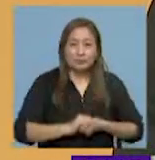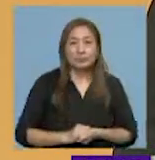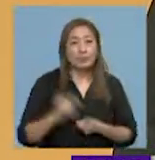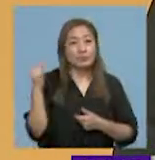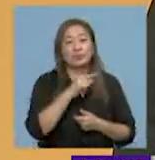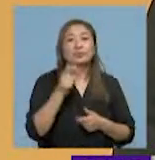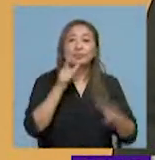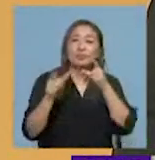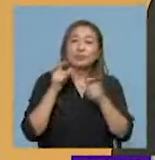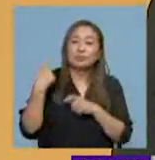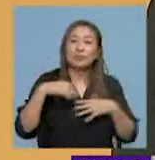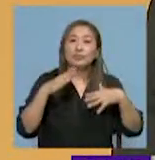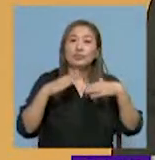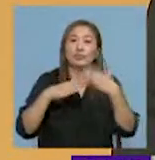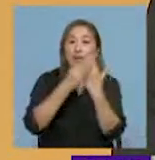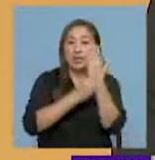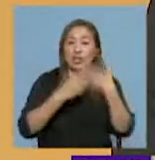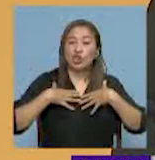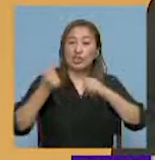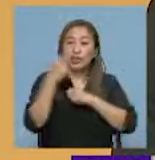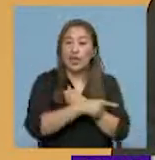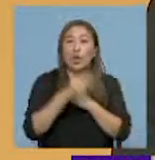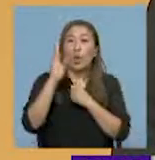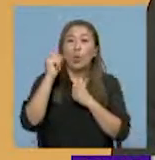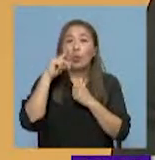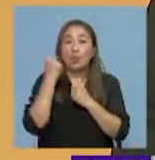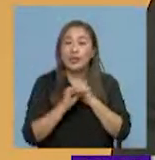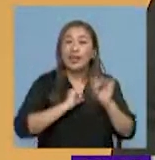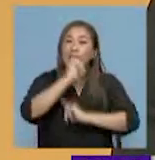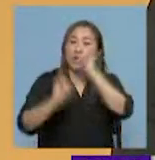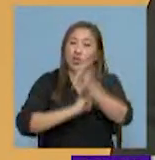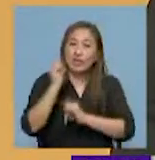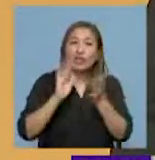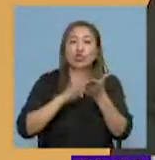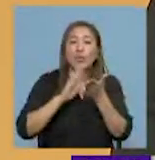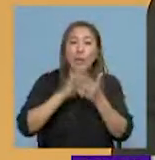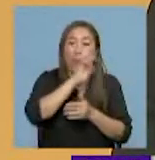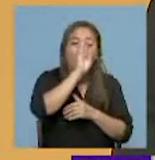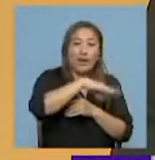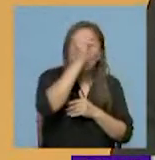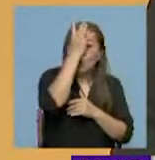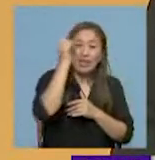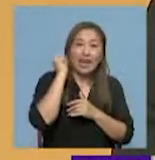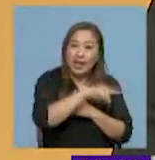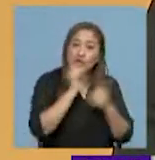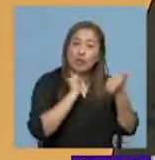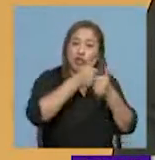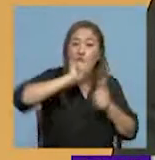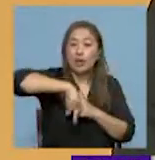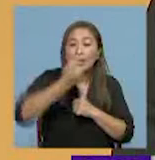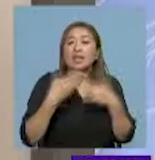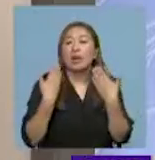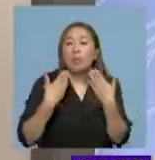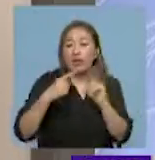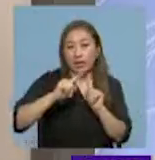palabras del ministro de salud gustavo bou y de aclarando la situación de esta niña que fue violada en san pedro' niña de 12 años que mañana finalmente se